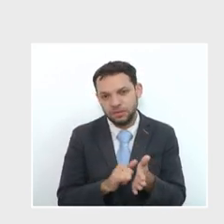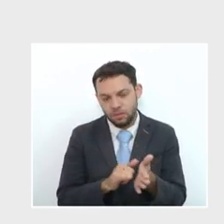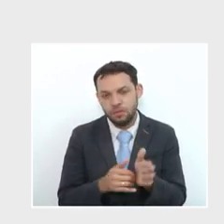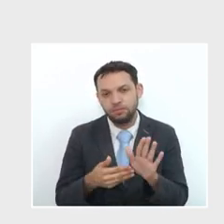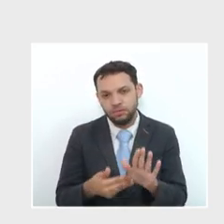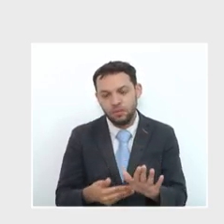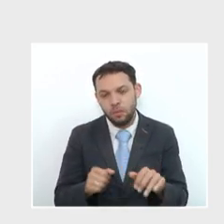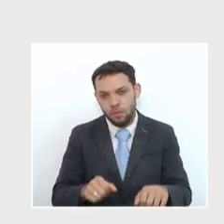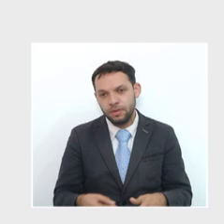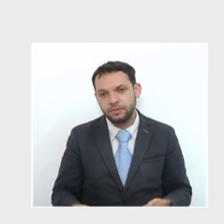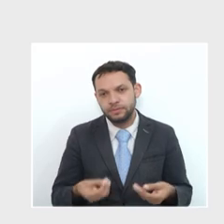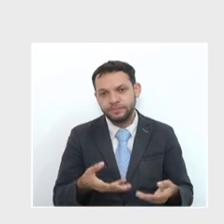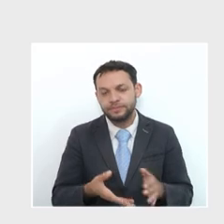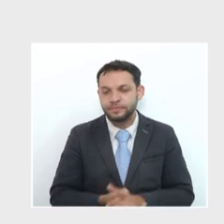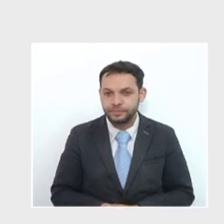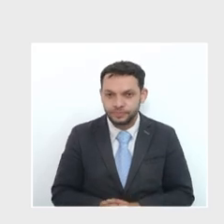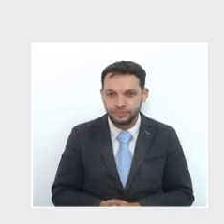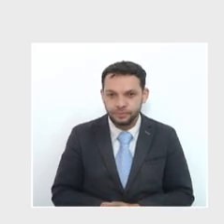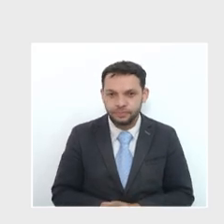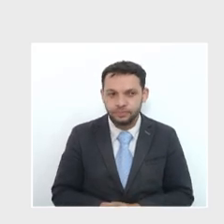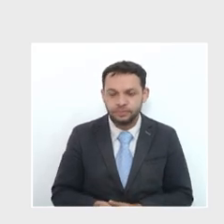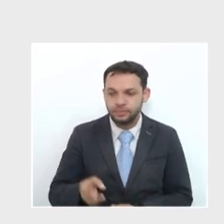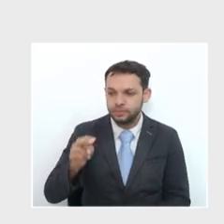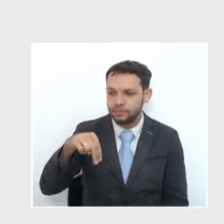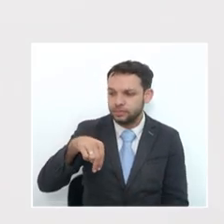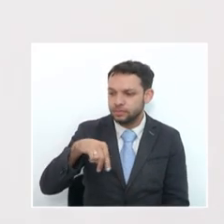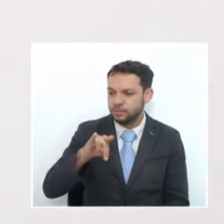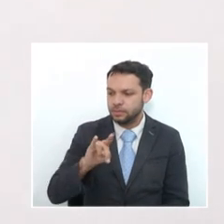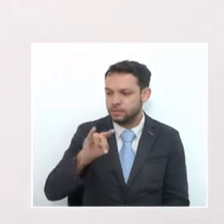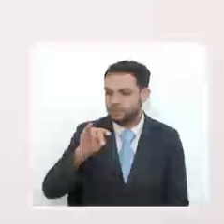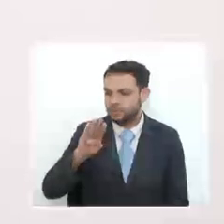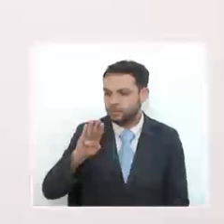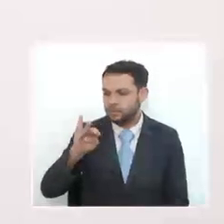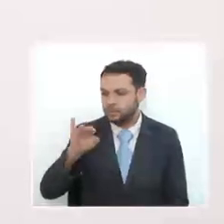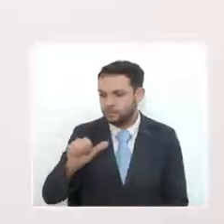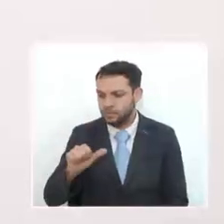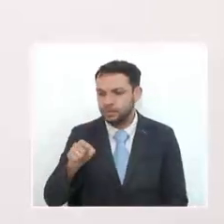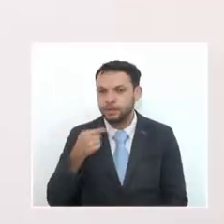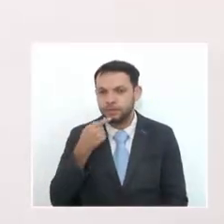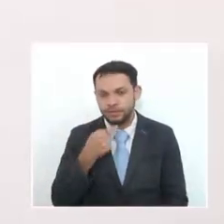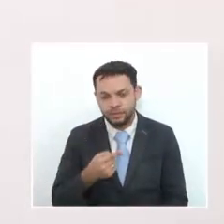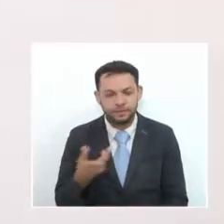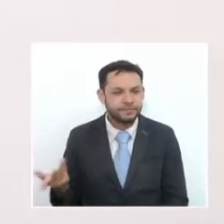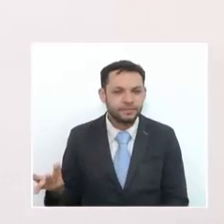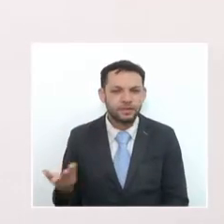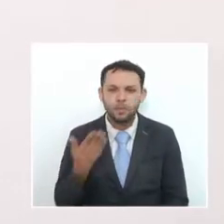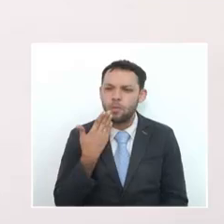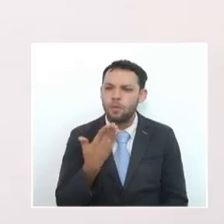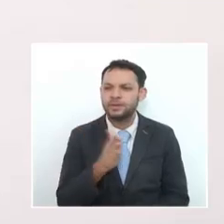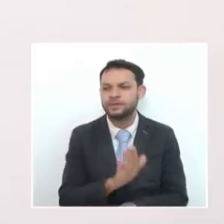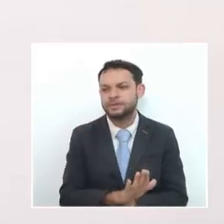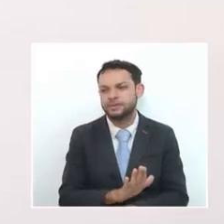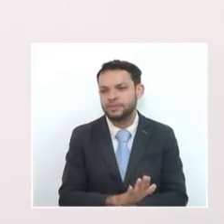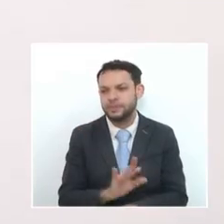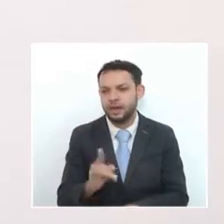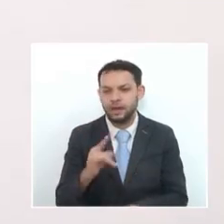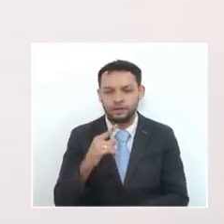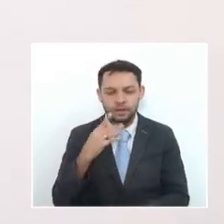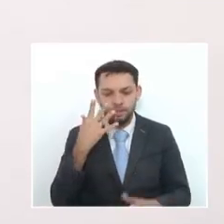para ese problema. Nubia Consuelo, doctor Rojas, muy buenas tardes. ¿Qué puede producir el